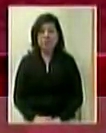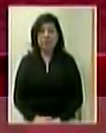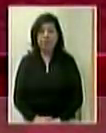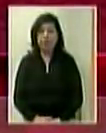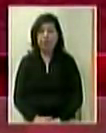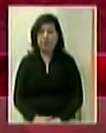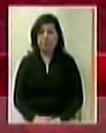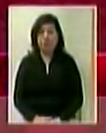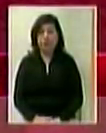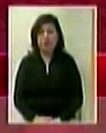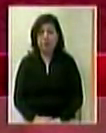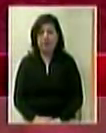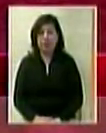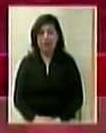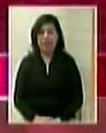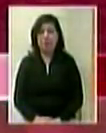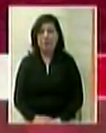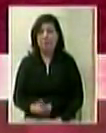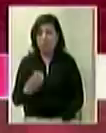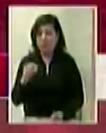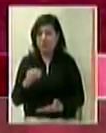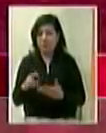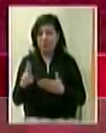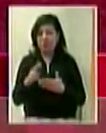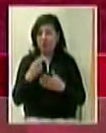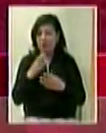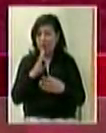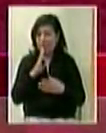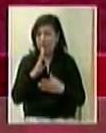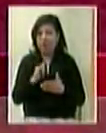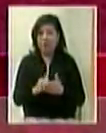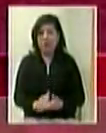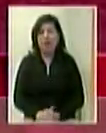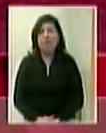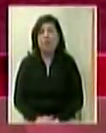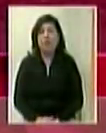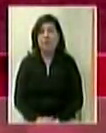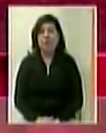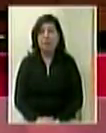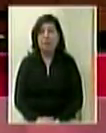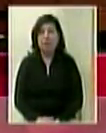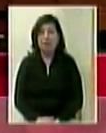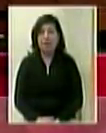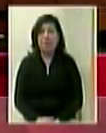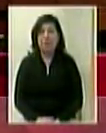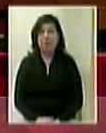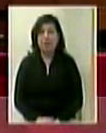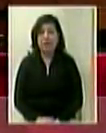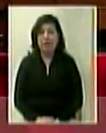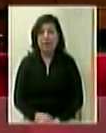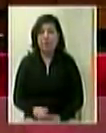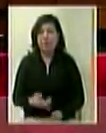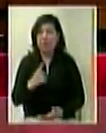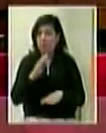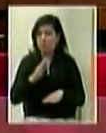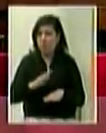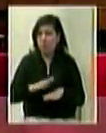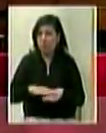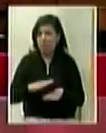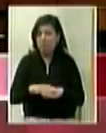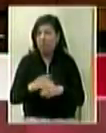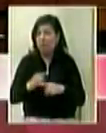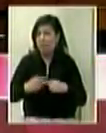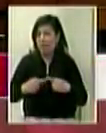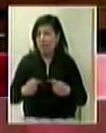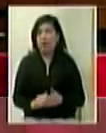para señalar mi posición en relación al comentario que hizo el congresista delgado hace unos instantes sobre la supuesta